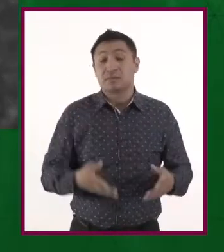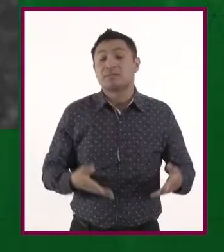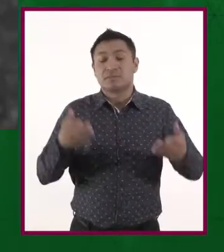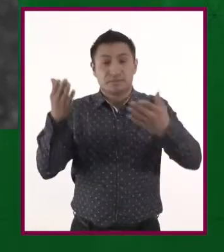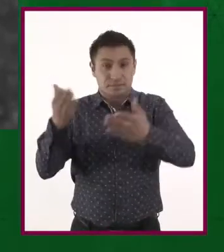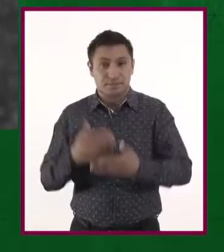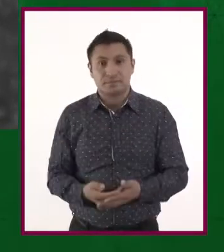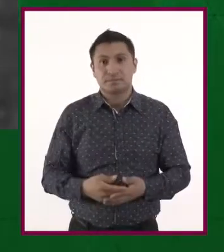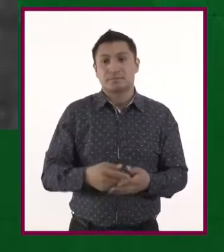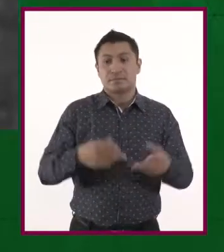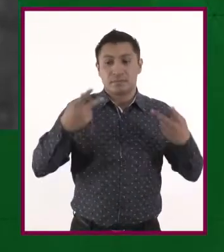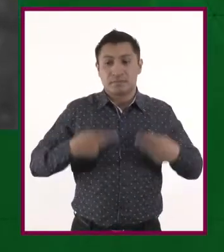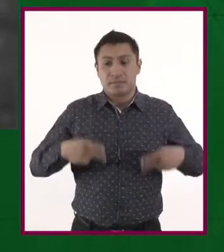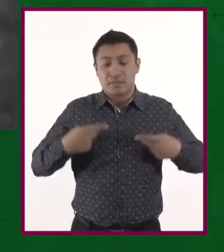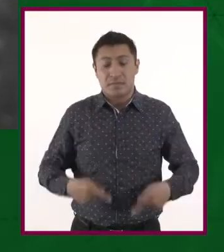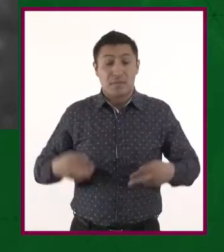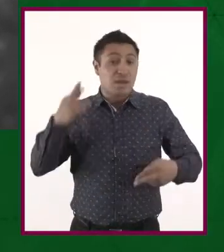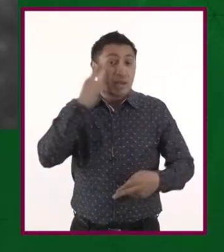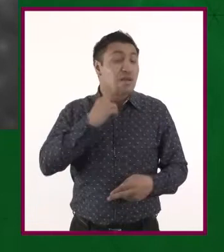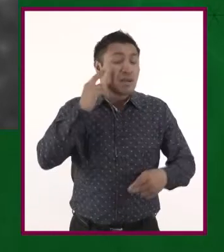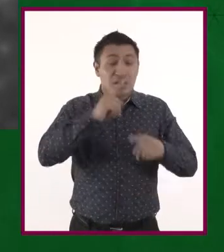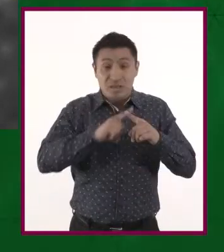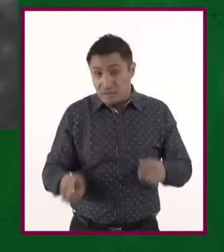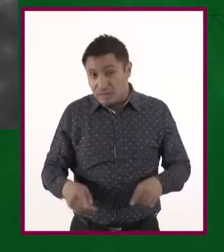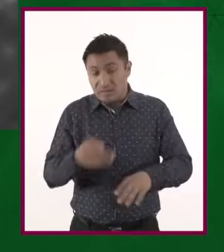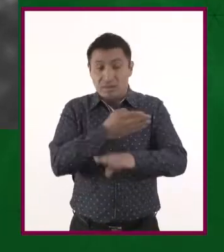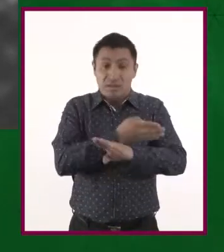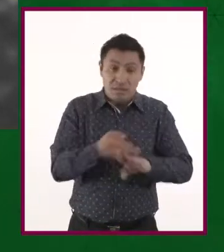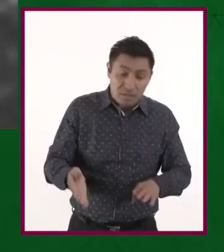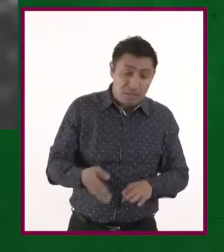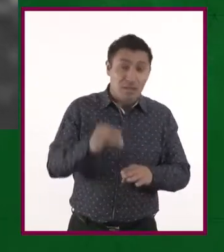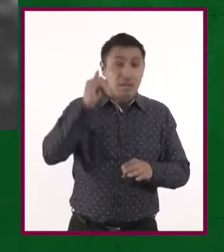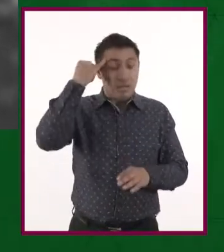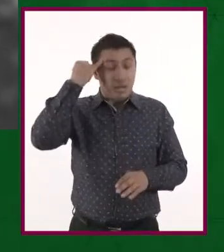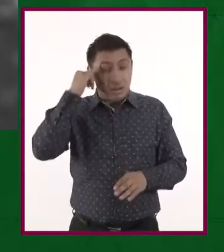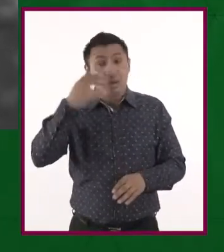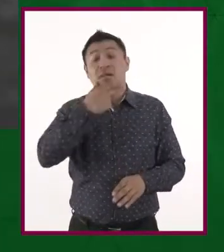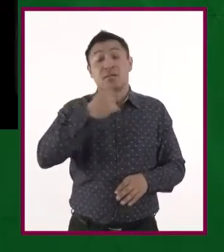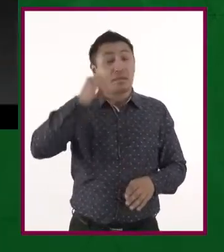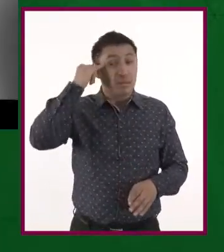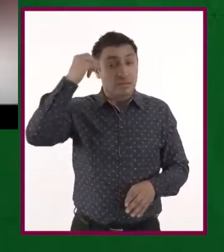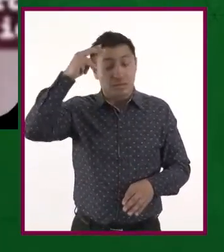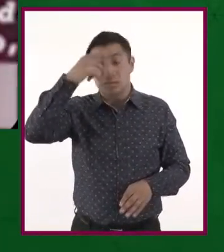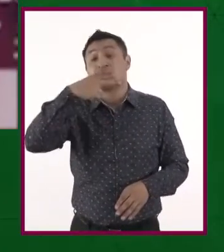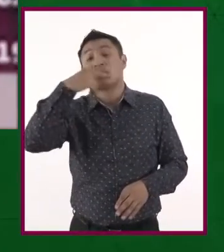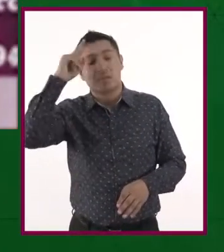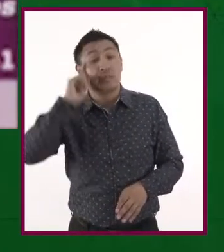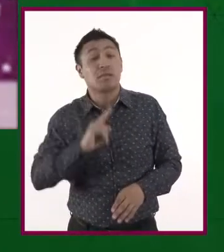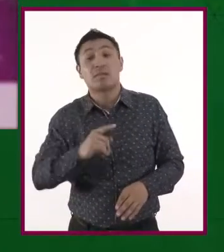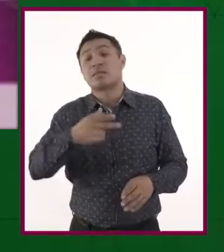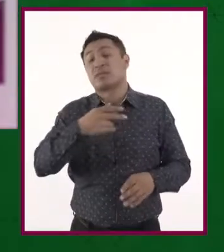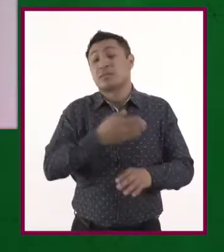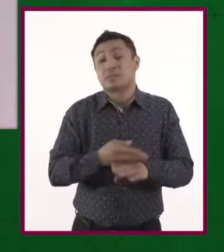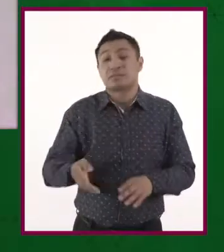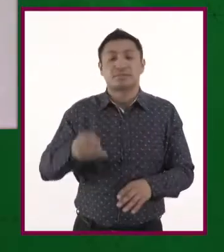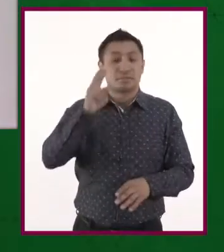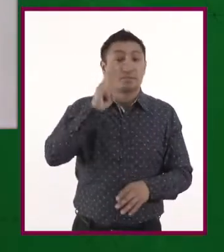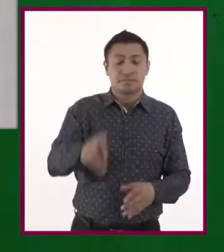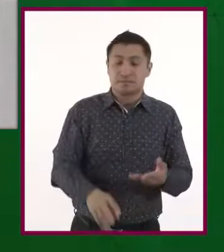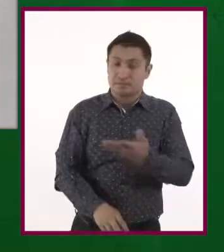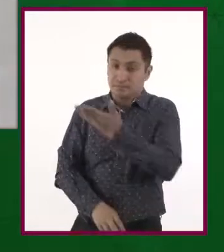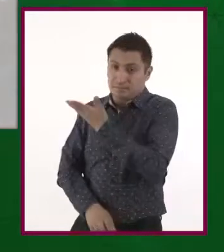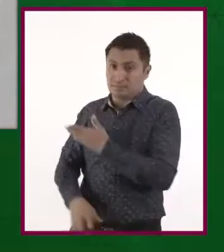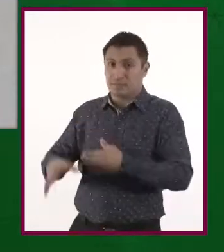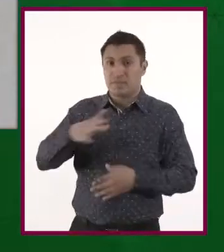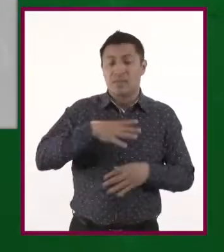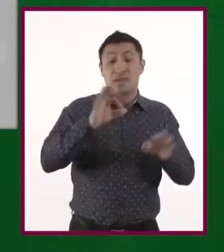madre de raza diferente, de blanco e india o de indio y blanca. Mira en esta fotografía